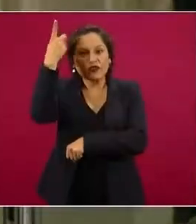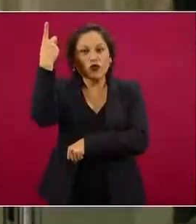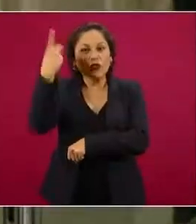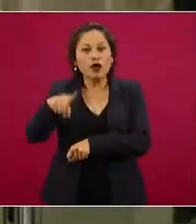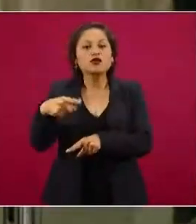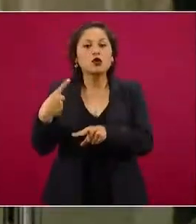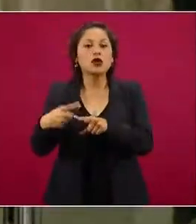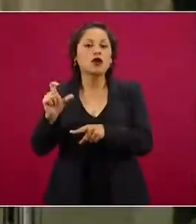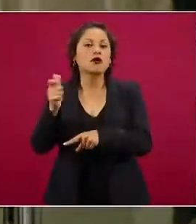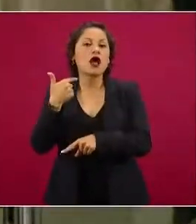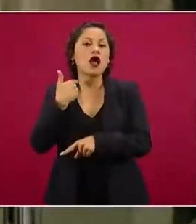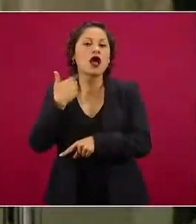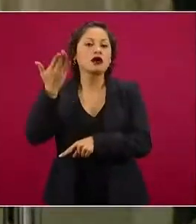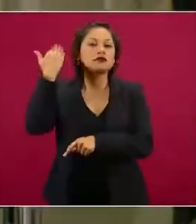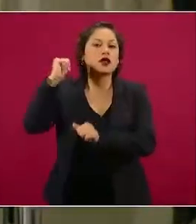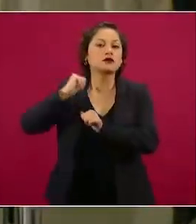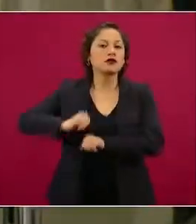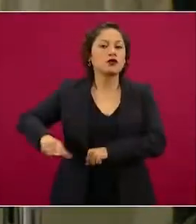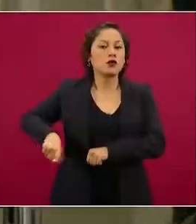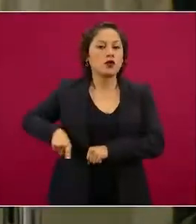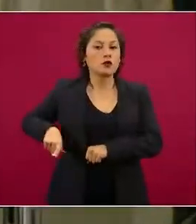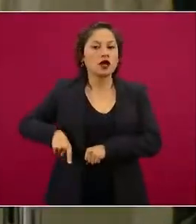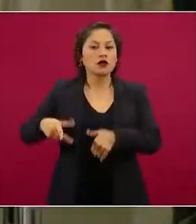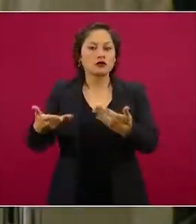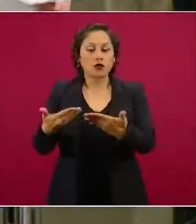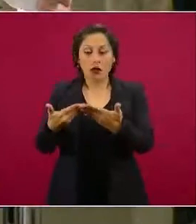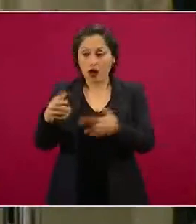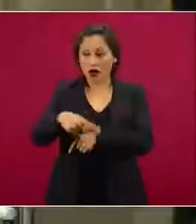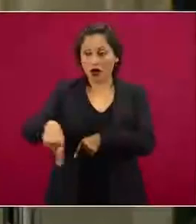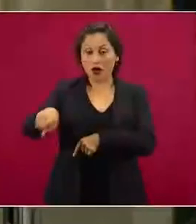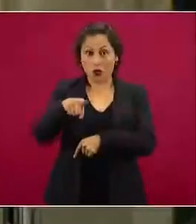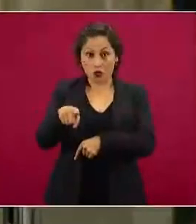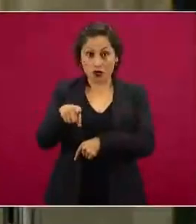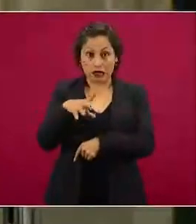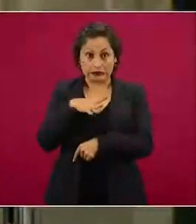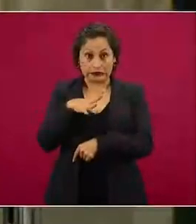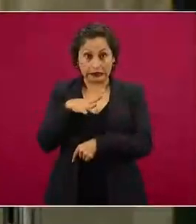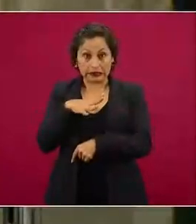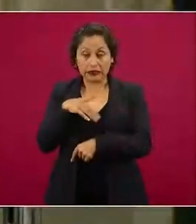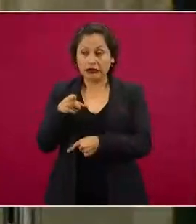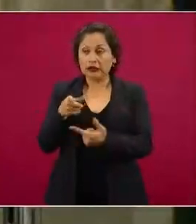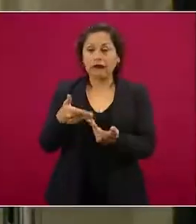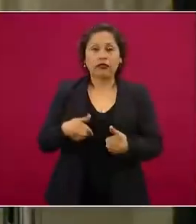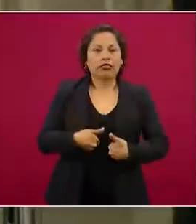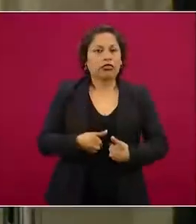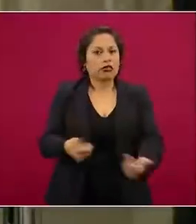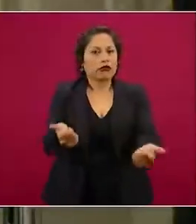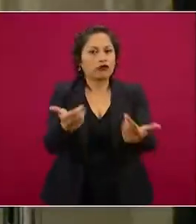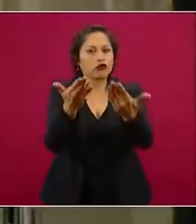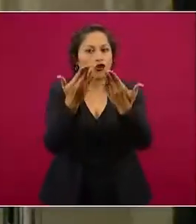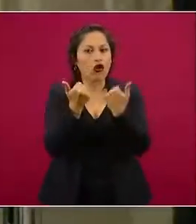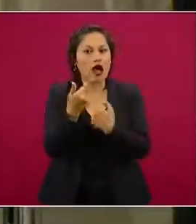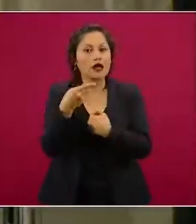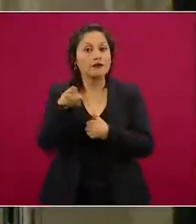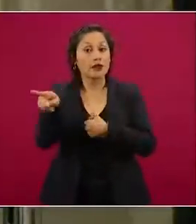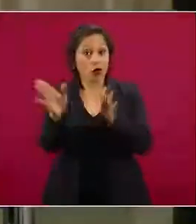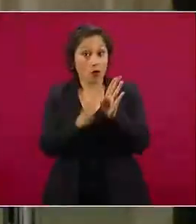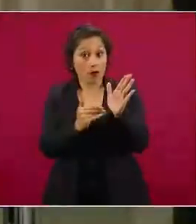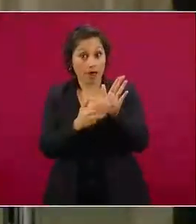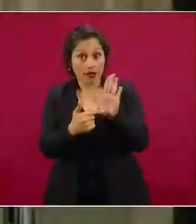Y los pescadores actuales que están ahí, los que quedan vivos, no tienen que comer, pero tienen el certificado